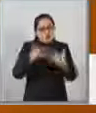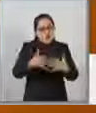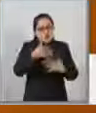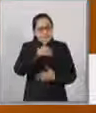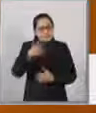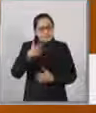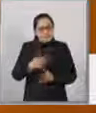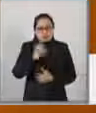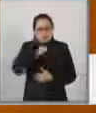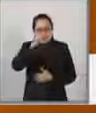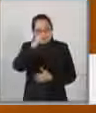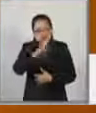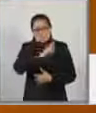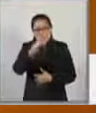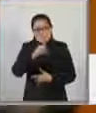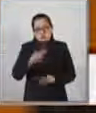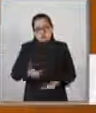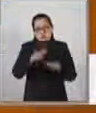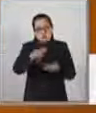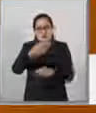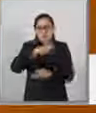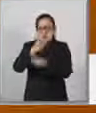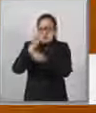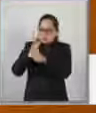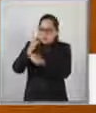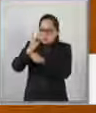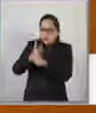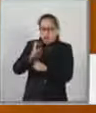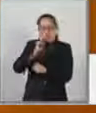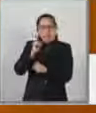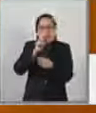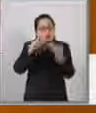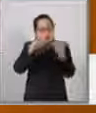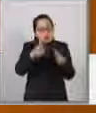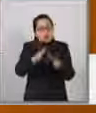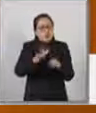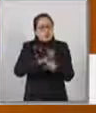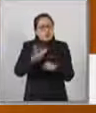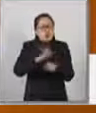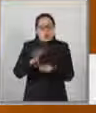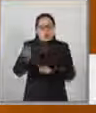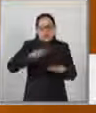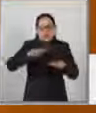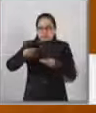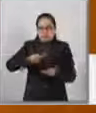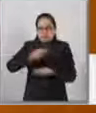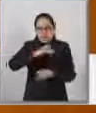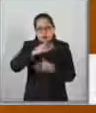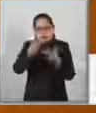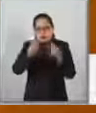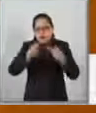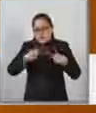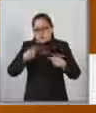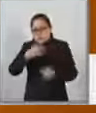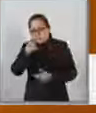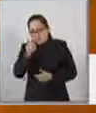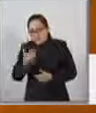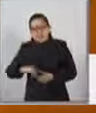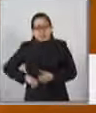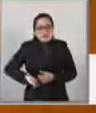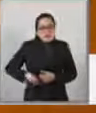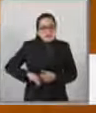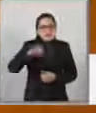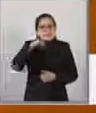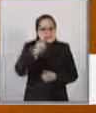Senado y posteriormente se emitió una convocatoria. Una convocatoria que atrajo el interés de personas